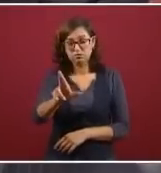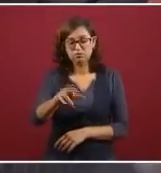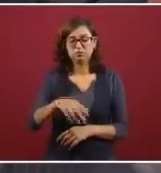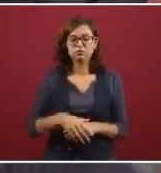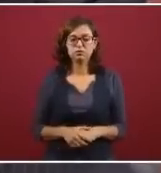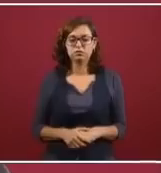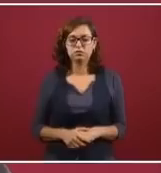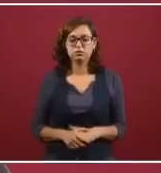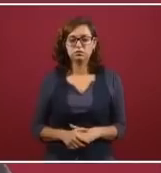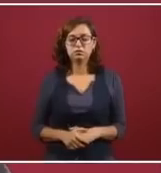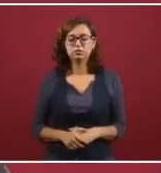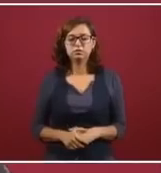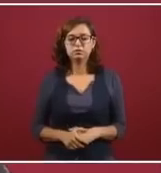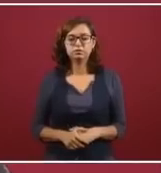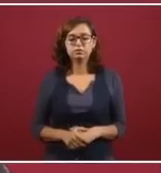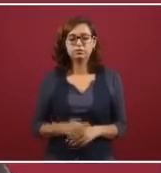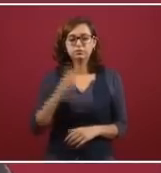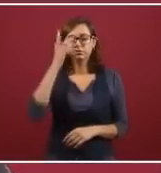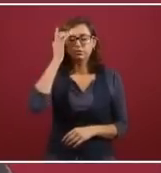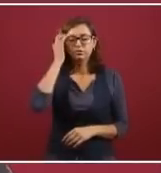soy muy respetuoso de eso.